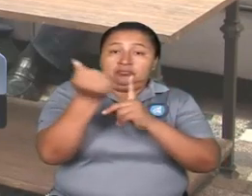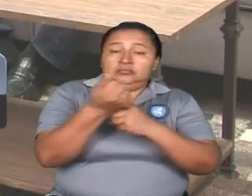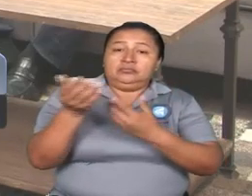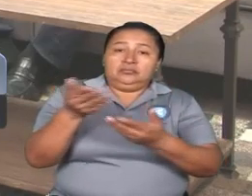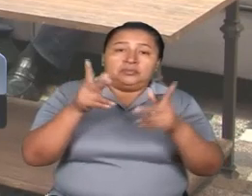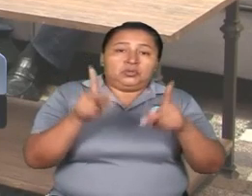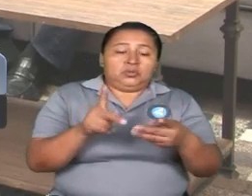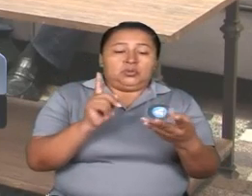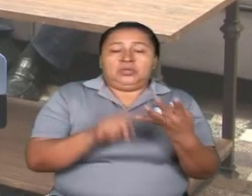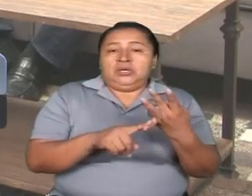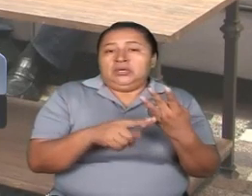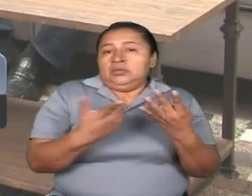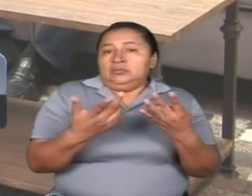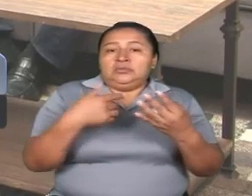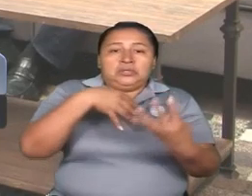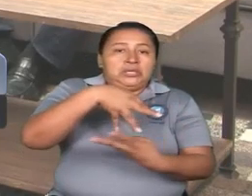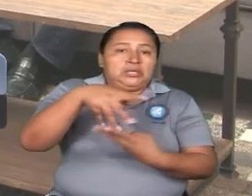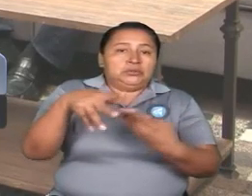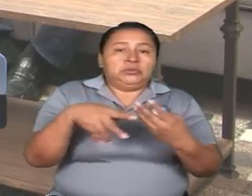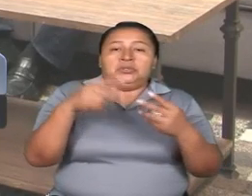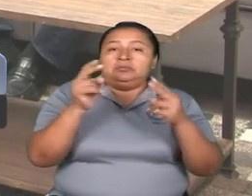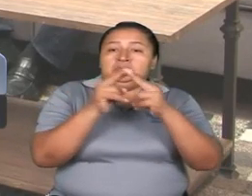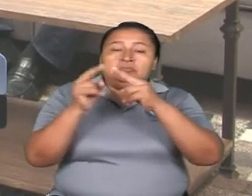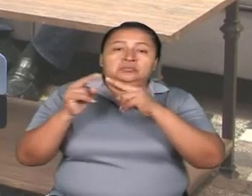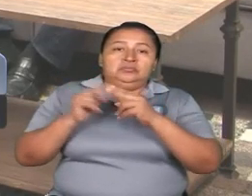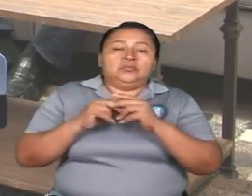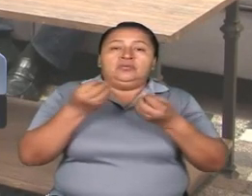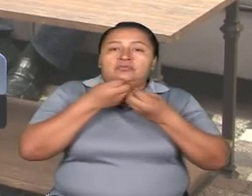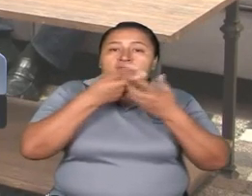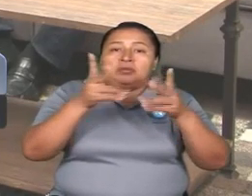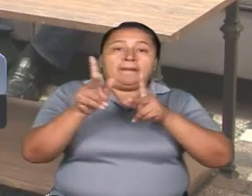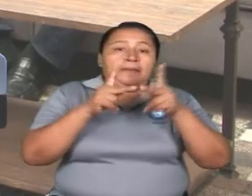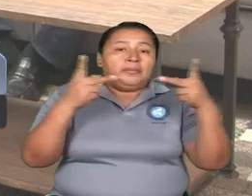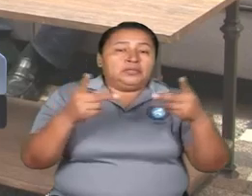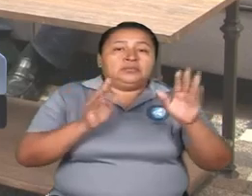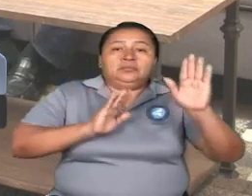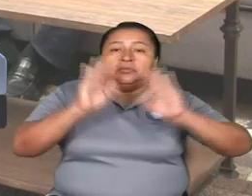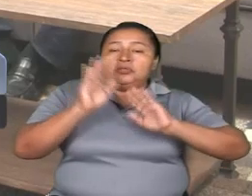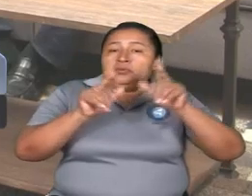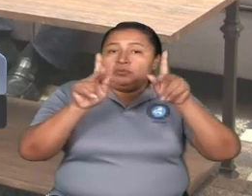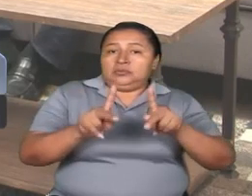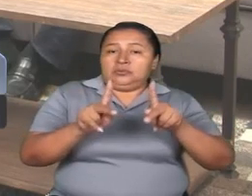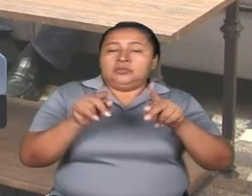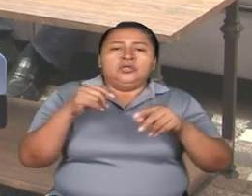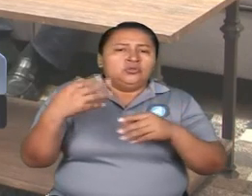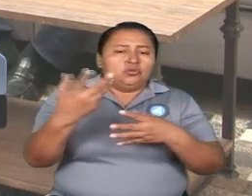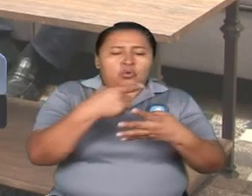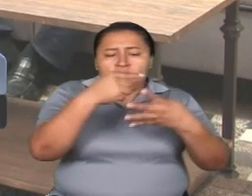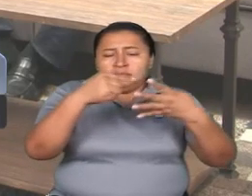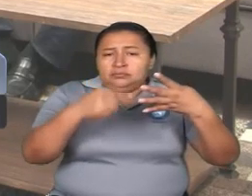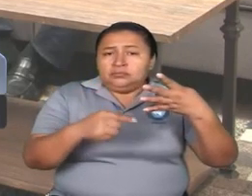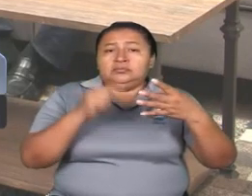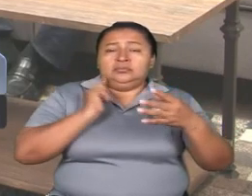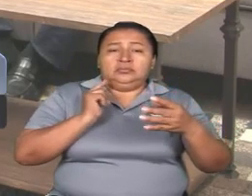por ejemplo, relaciones públicas, divulgación de prensa, participación ciudadana, todos estos